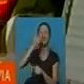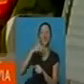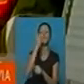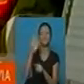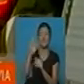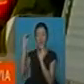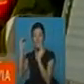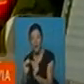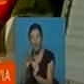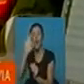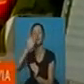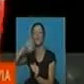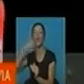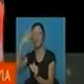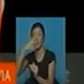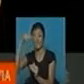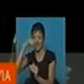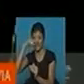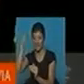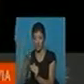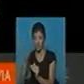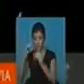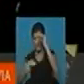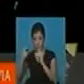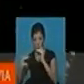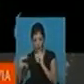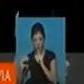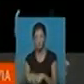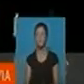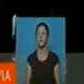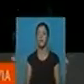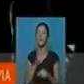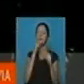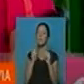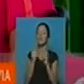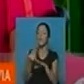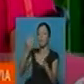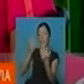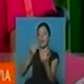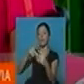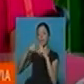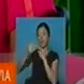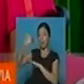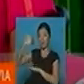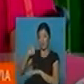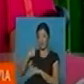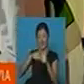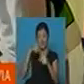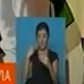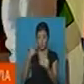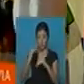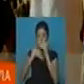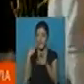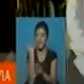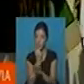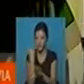a 0,47. El contraste con mediciones anteriores es notable. Según UNICEF, de